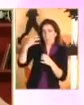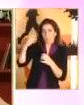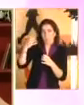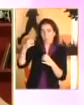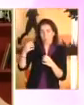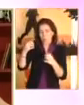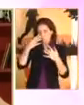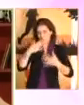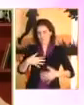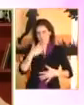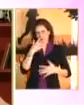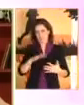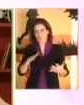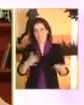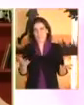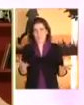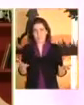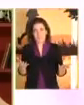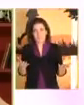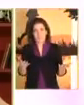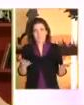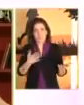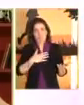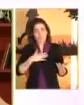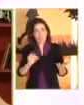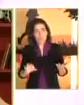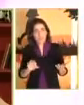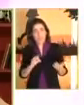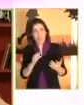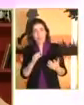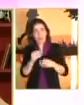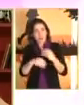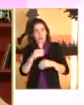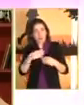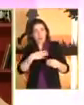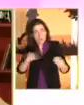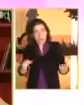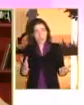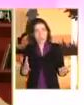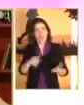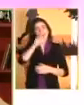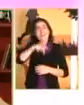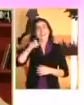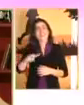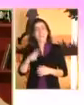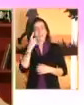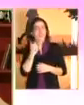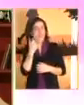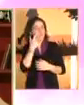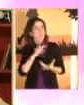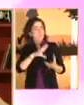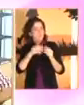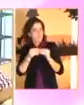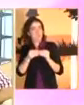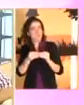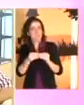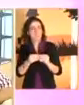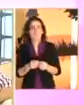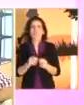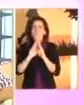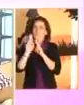atufada. No, hombre, yo creo que eso se puede obviar. Yo creo que eso es, la gente se acostumbrará. ¿Vosotros quién pensáis que se